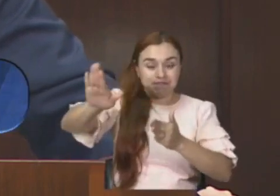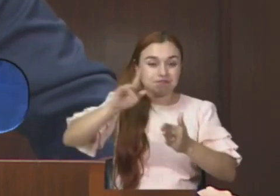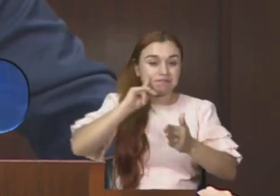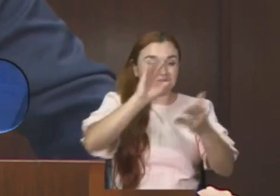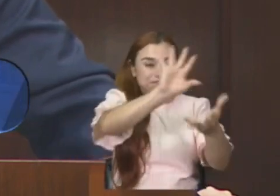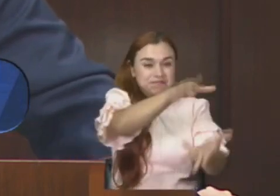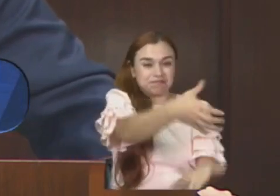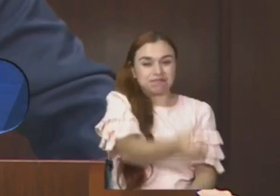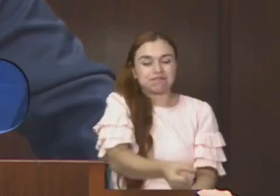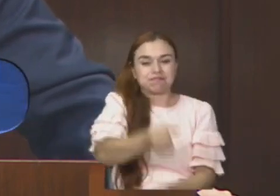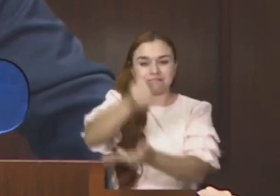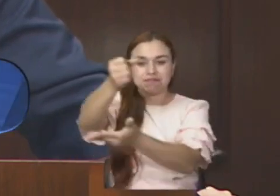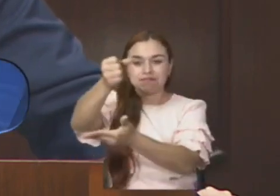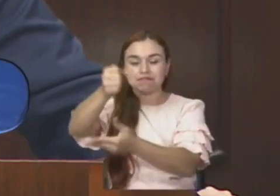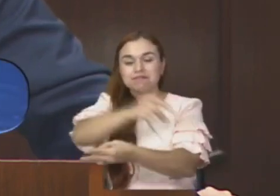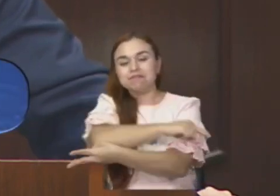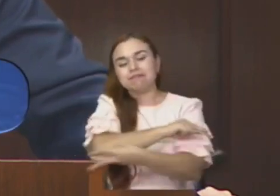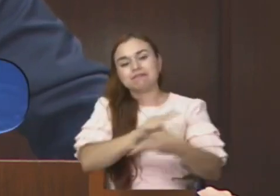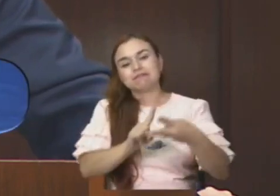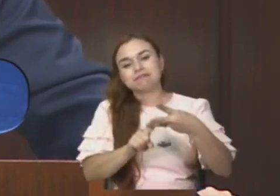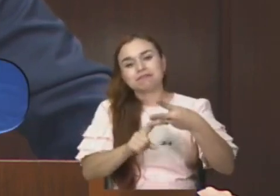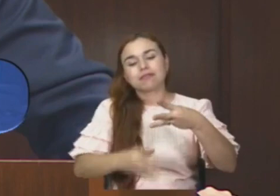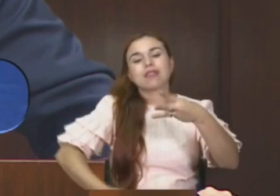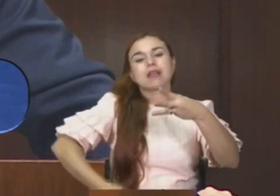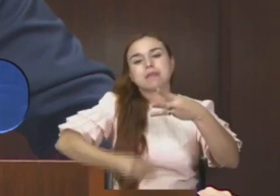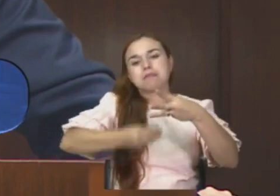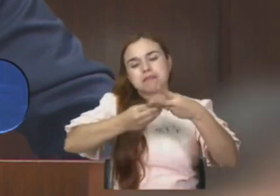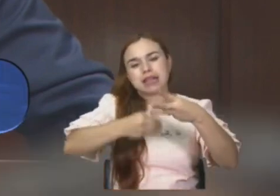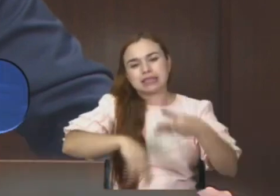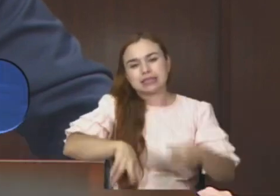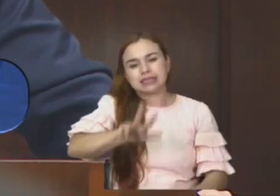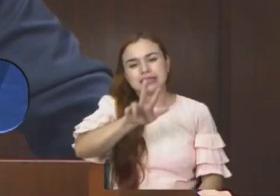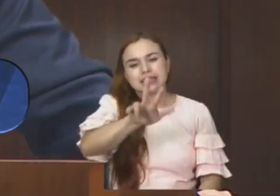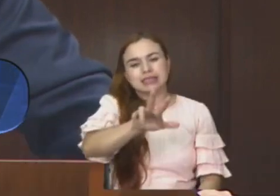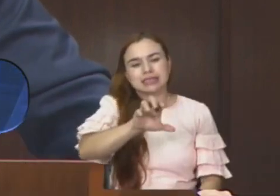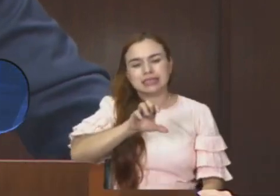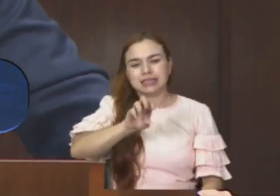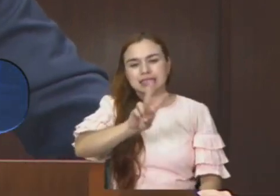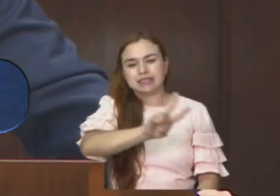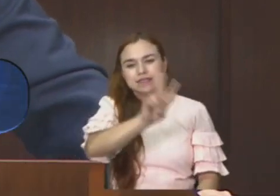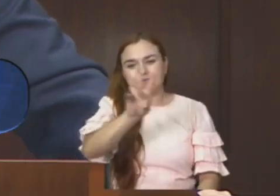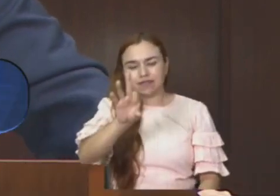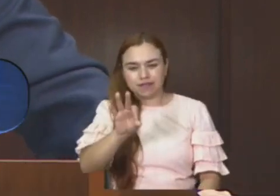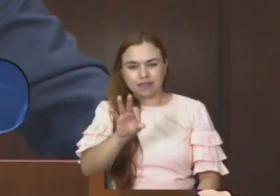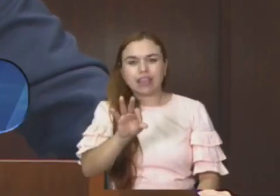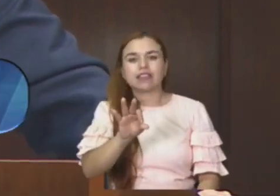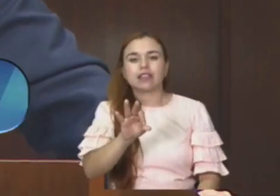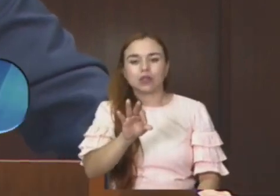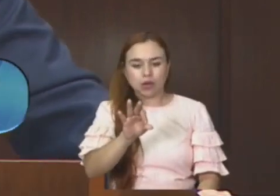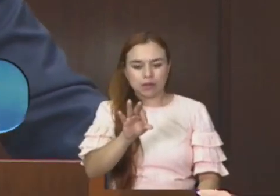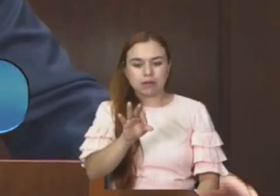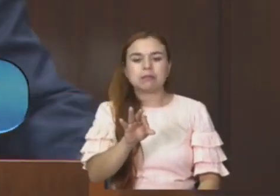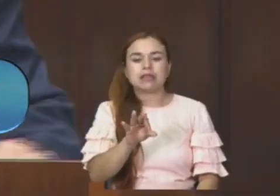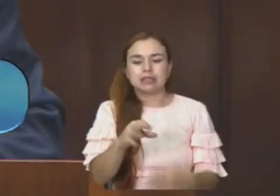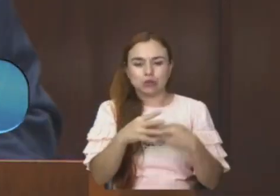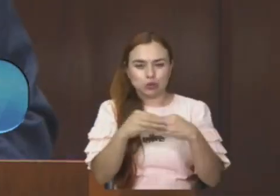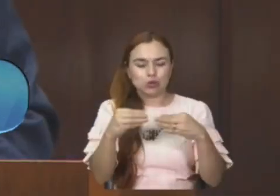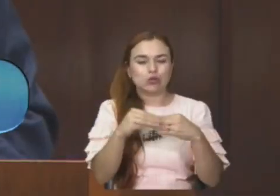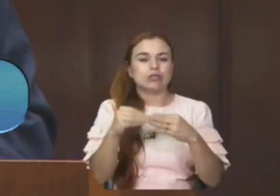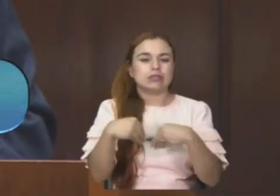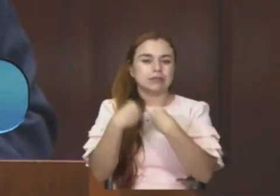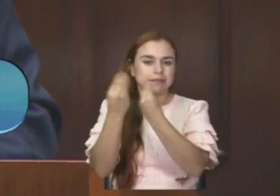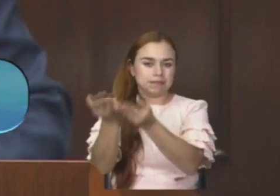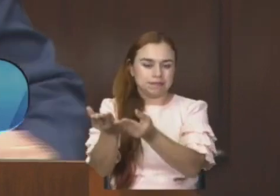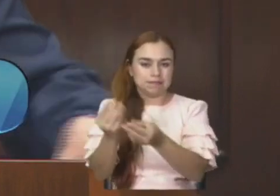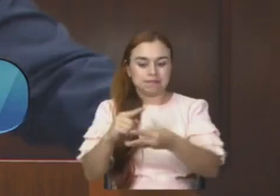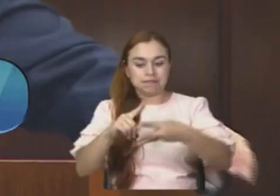y 329.000 por la producción de barras de doré durante el mismo periodo. Los ingresos recibidos